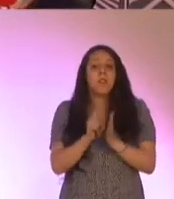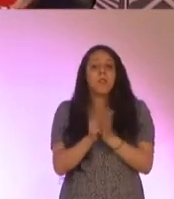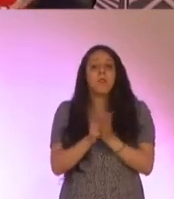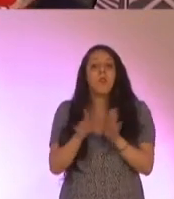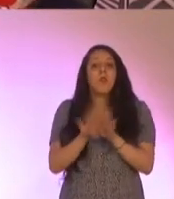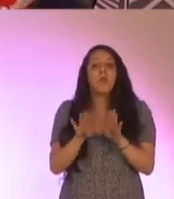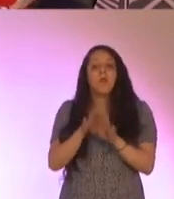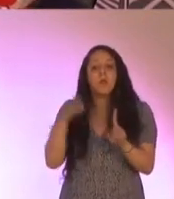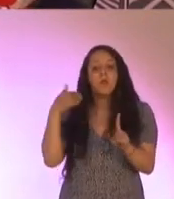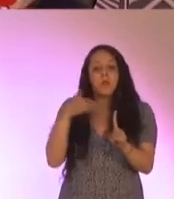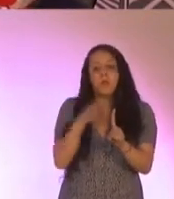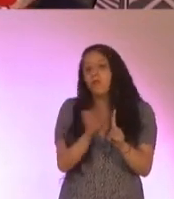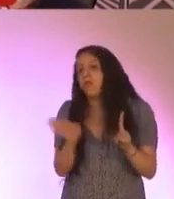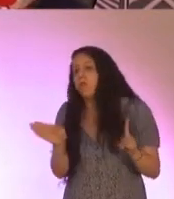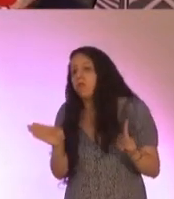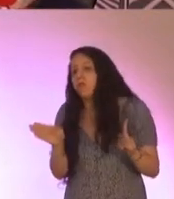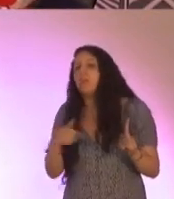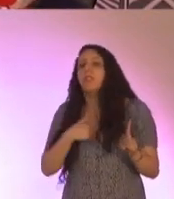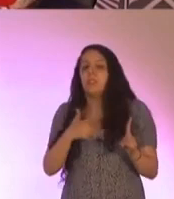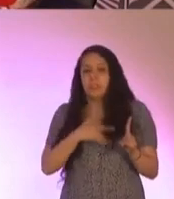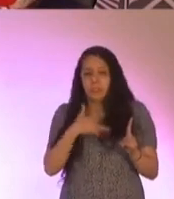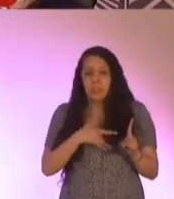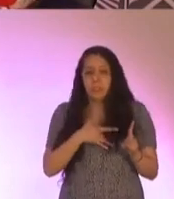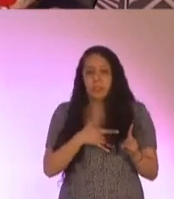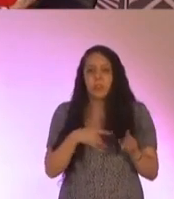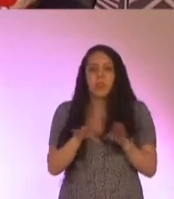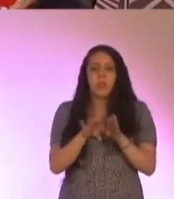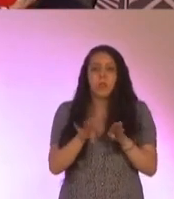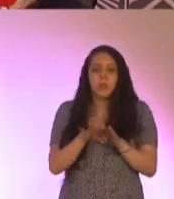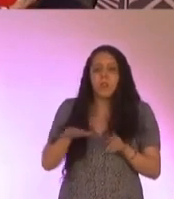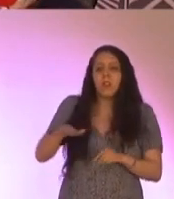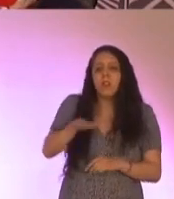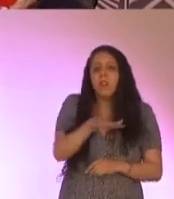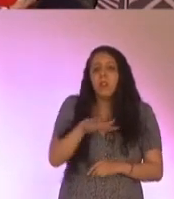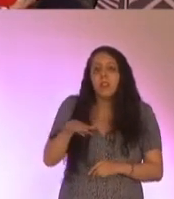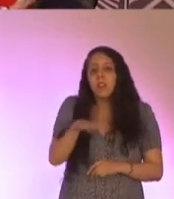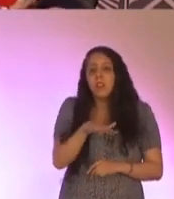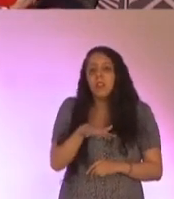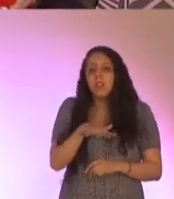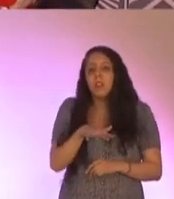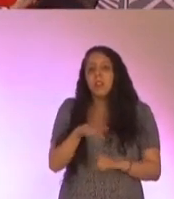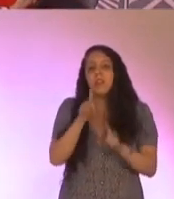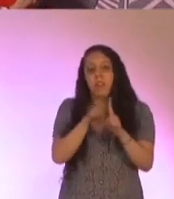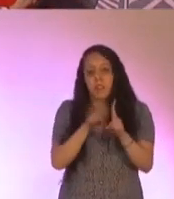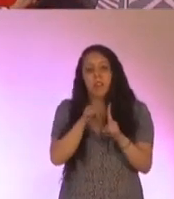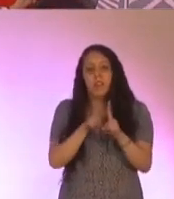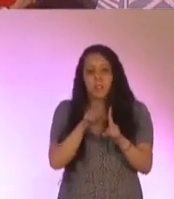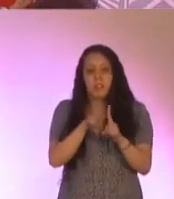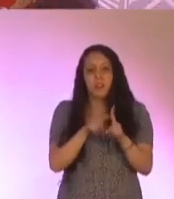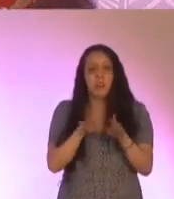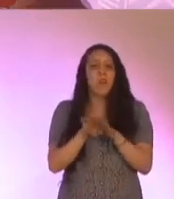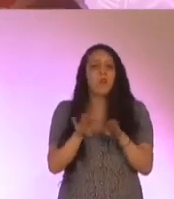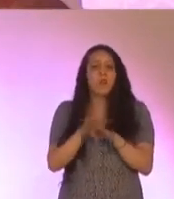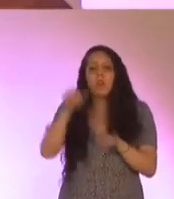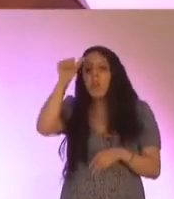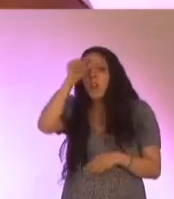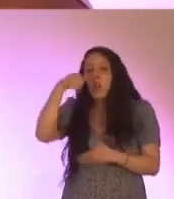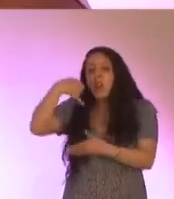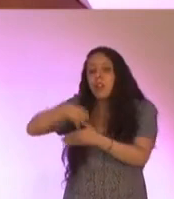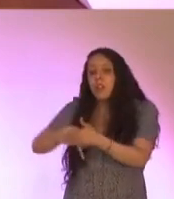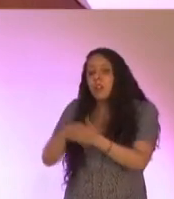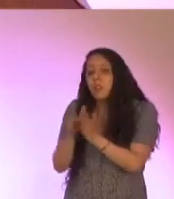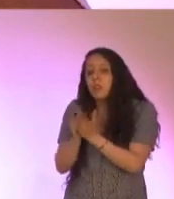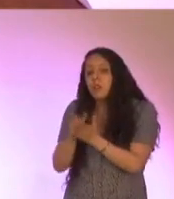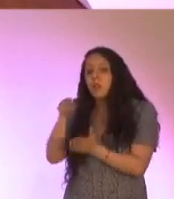porque se mete en el área de la crítica literaria como el análisis literario en un sentido se pone a